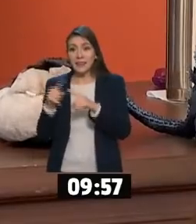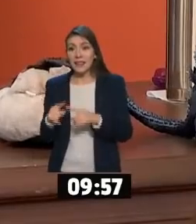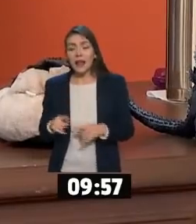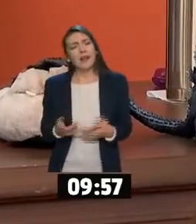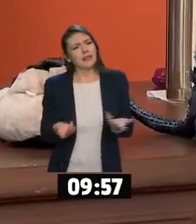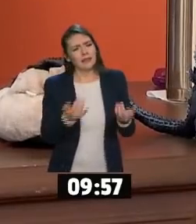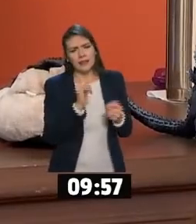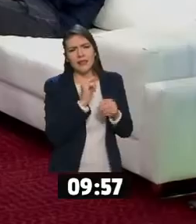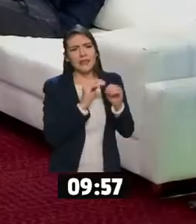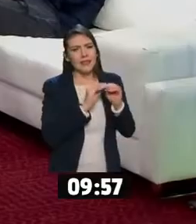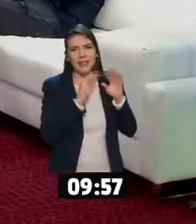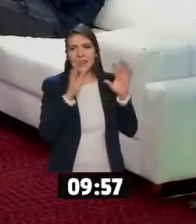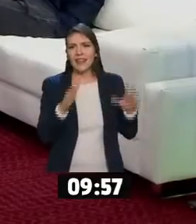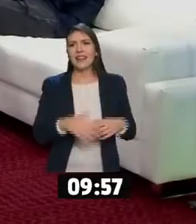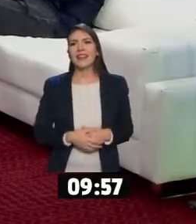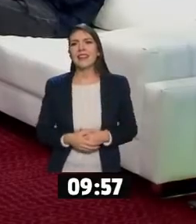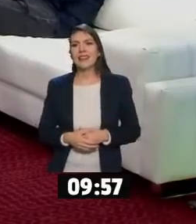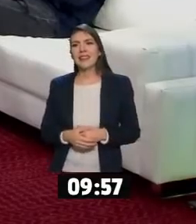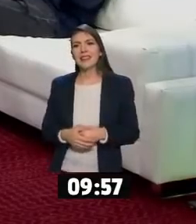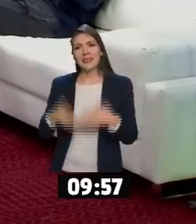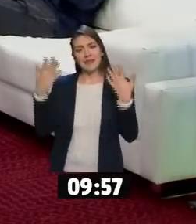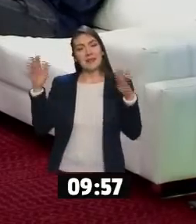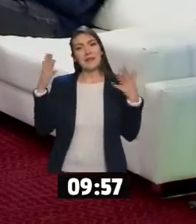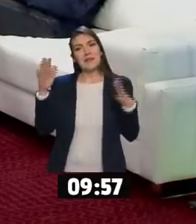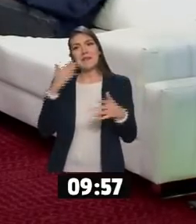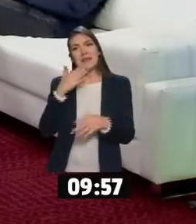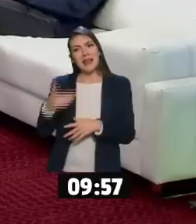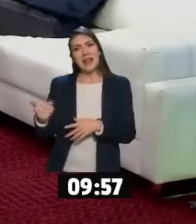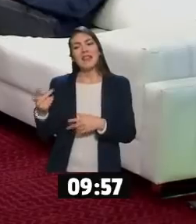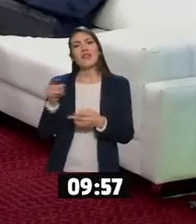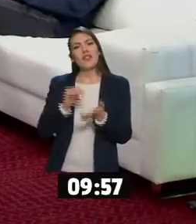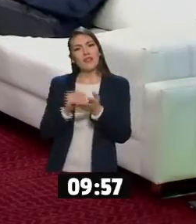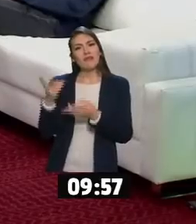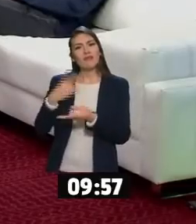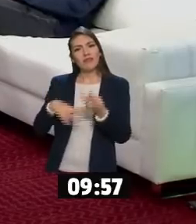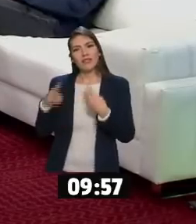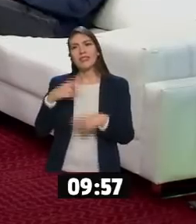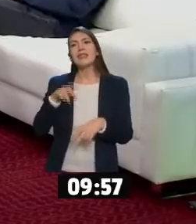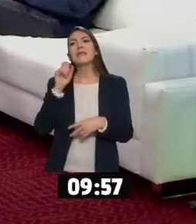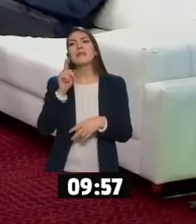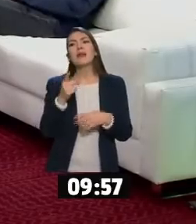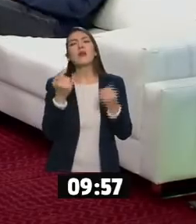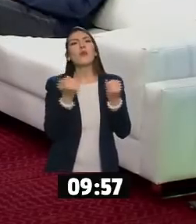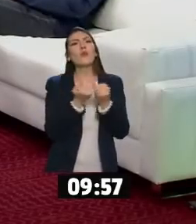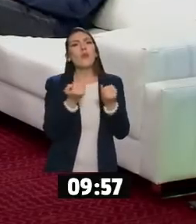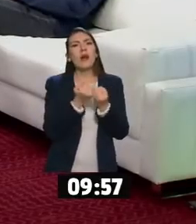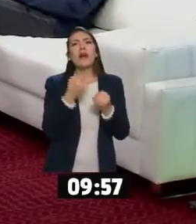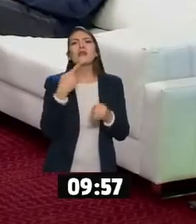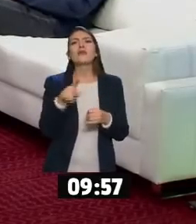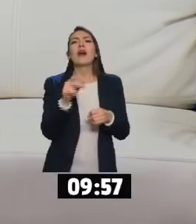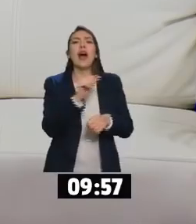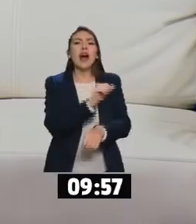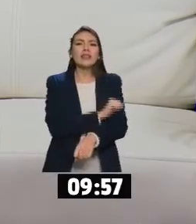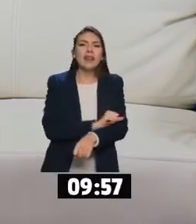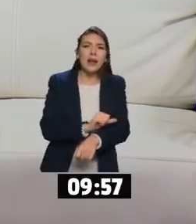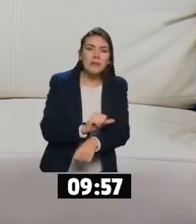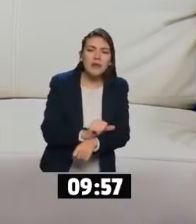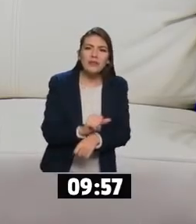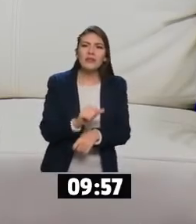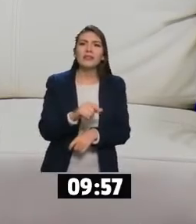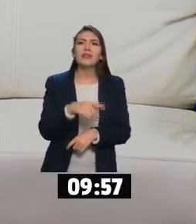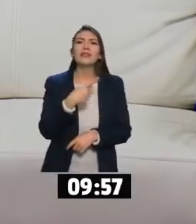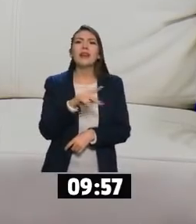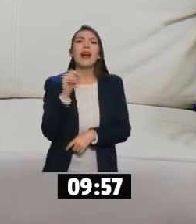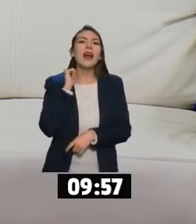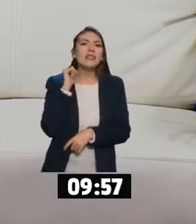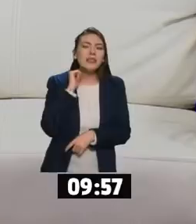los Juegos de la delegación Azcapotzalco, de la Venustiano Carranza. La competencia de paletas de hielo y todo lo